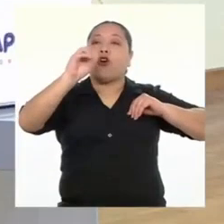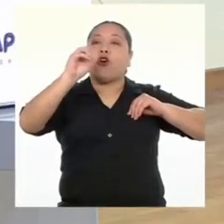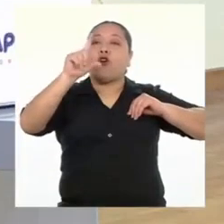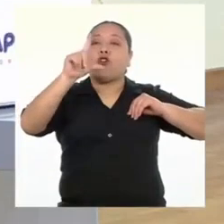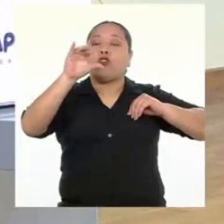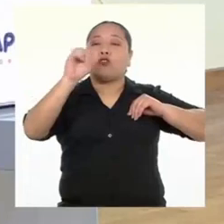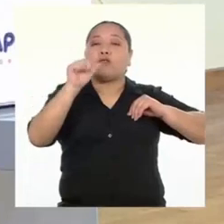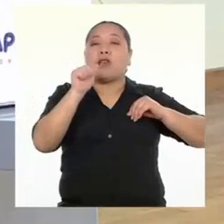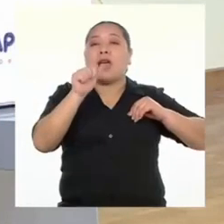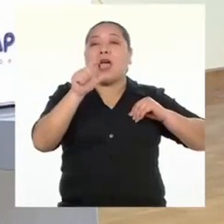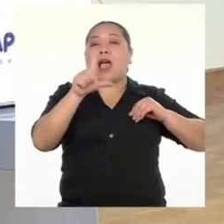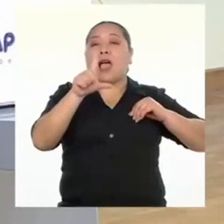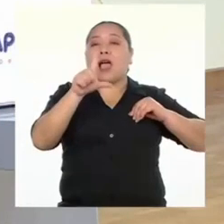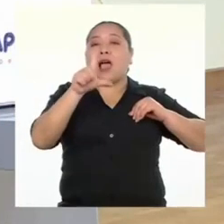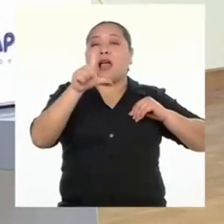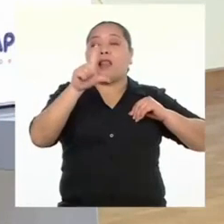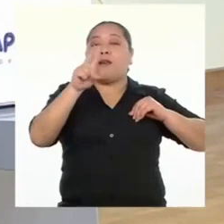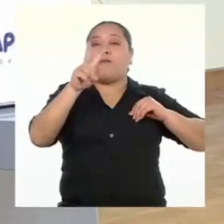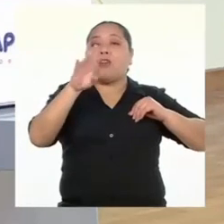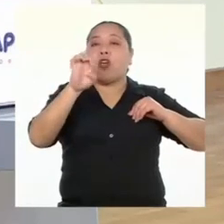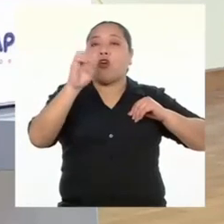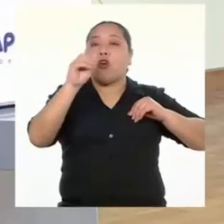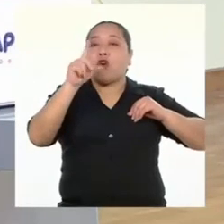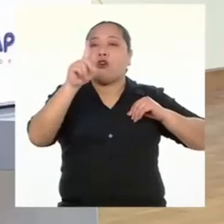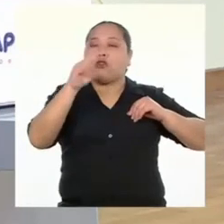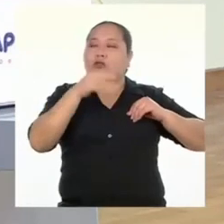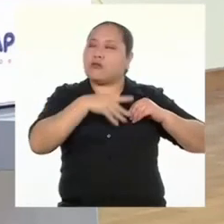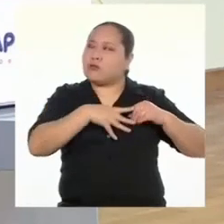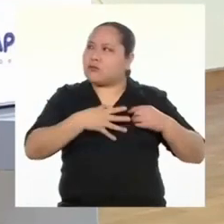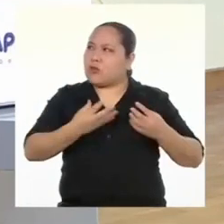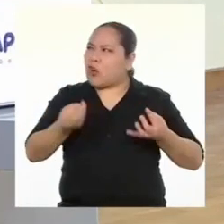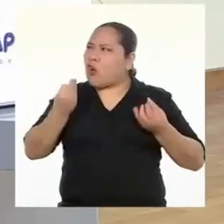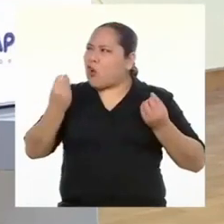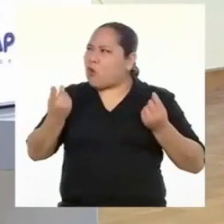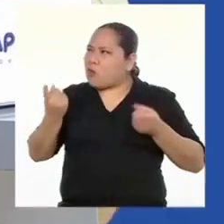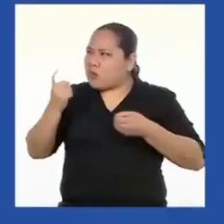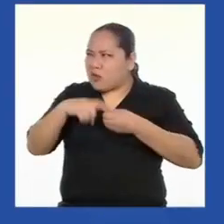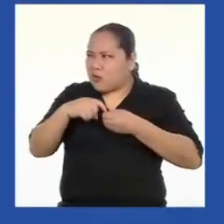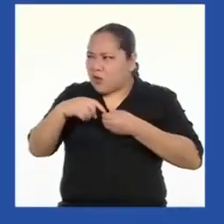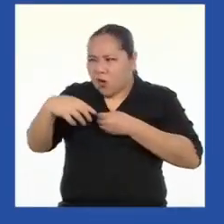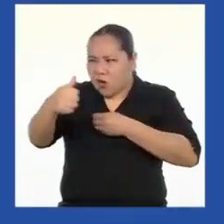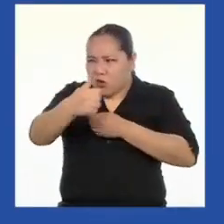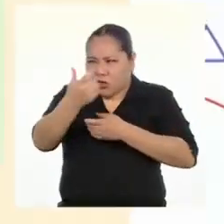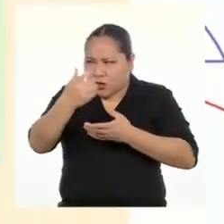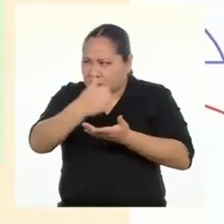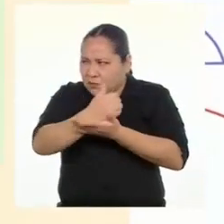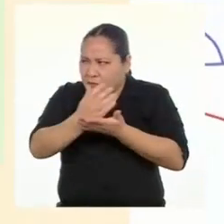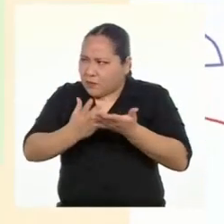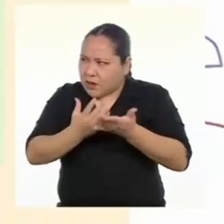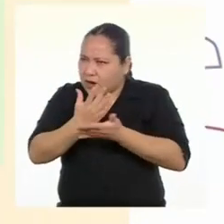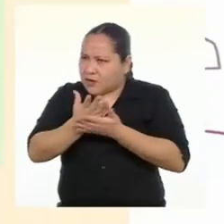¡Qué interesante! ¿Y cómo intervienen los otros sistemas en la nutrición?